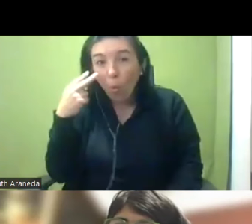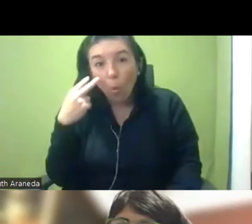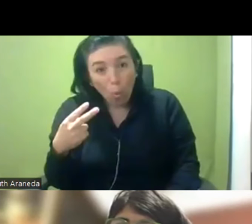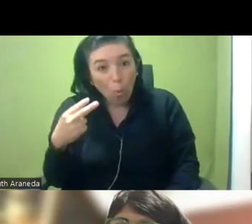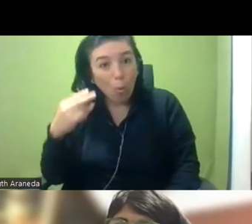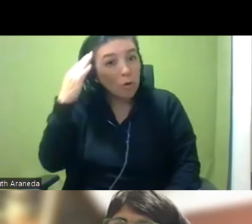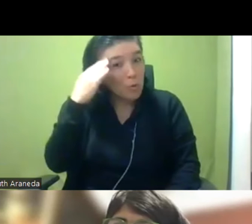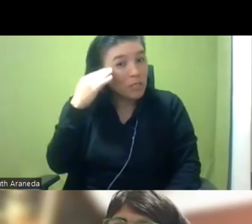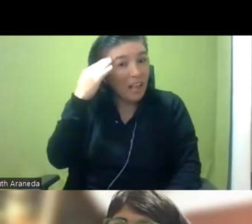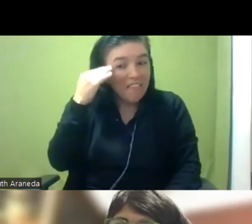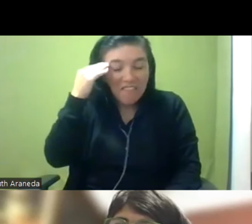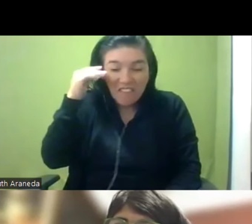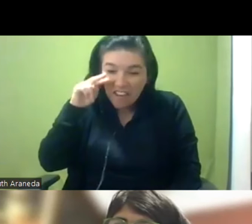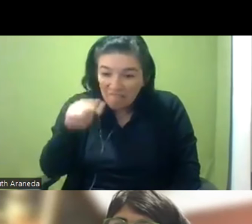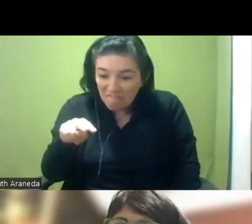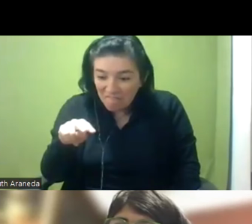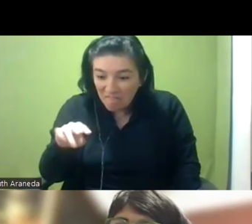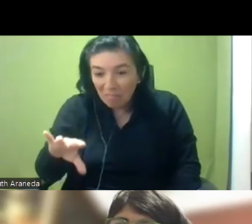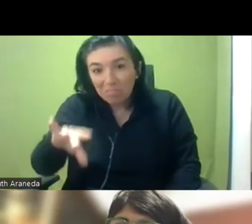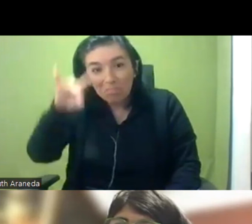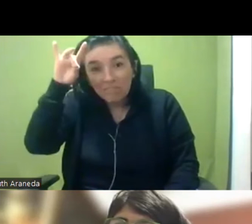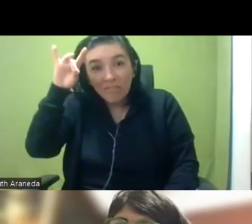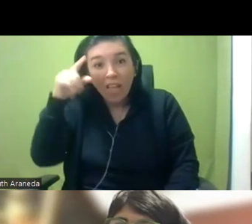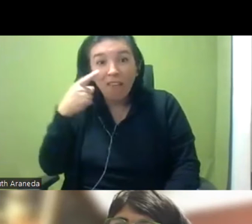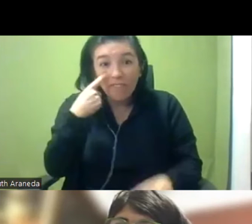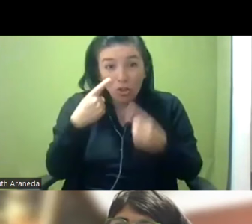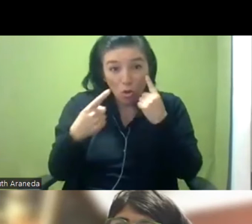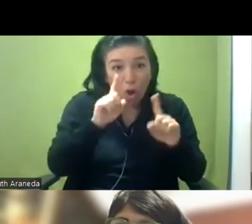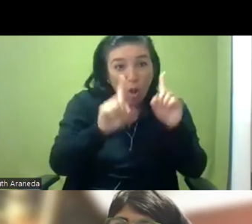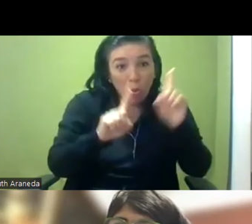en un hallazgo.